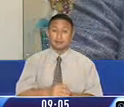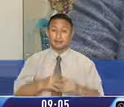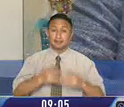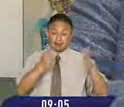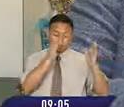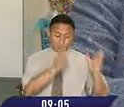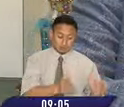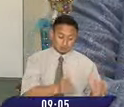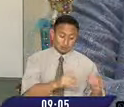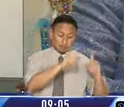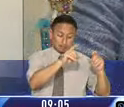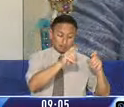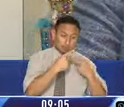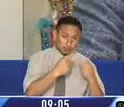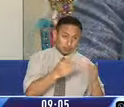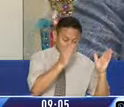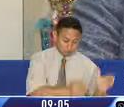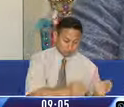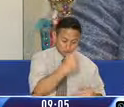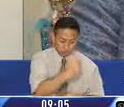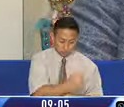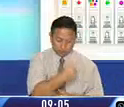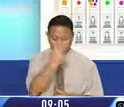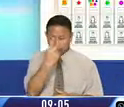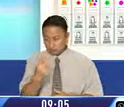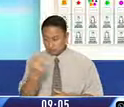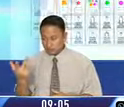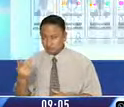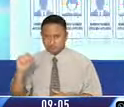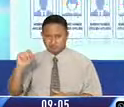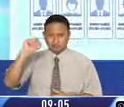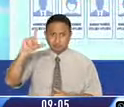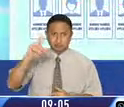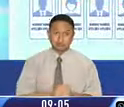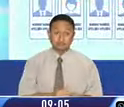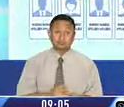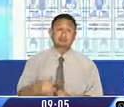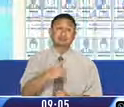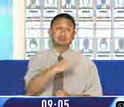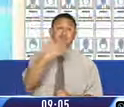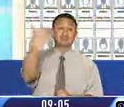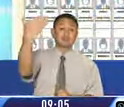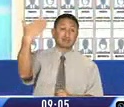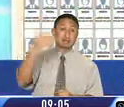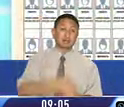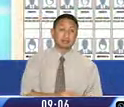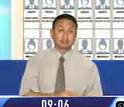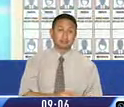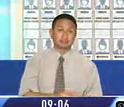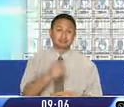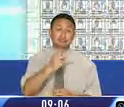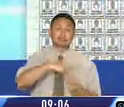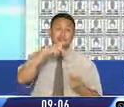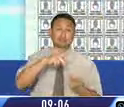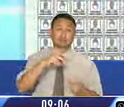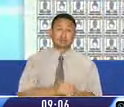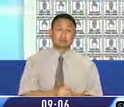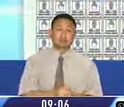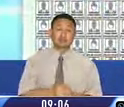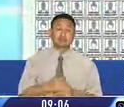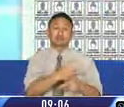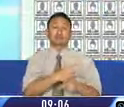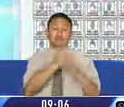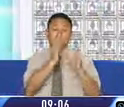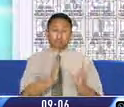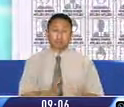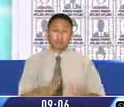una consulta popular separada. La celeste será para la alcaldía, anaranjada prefectura, verde concejales